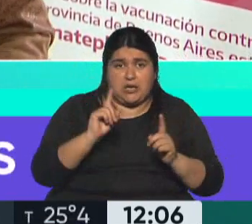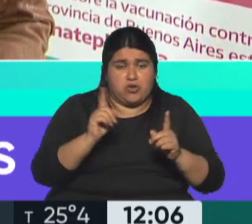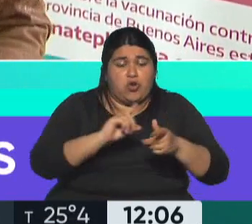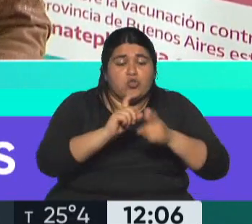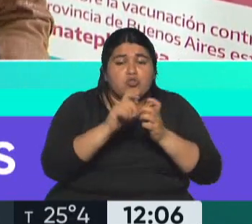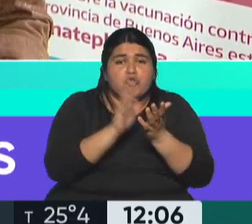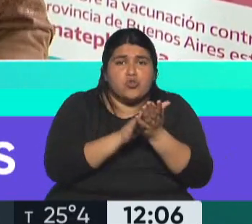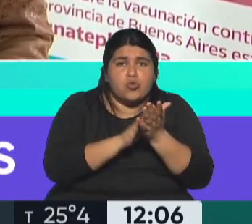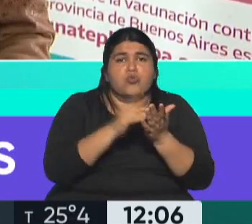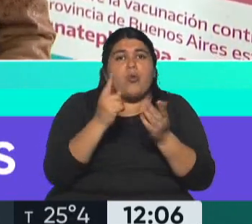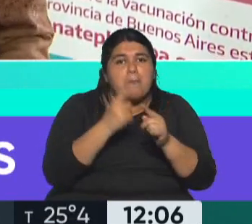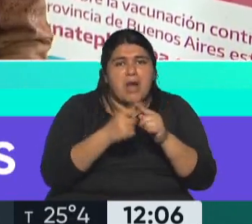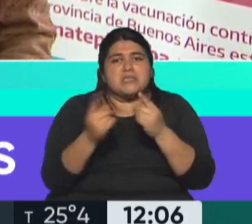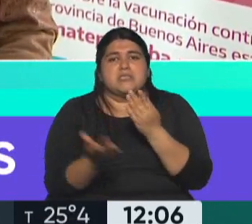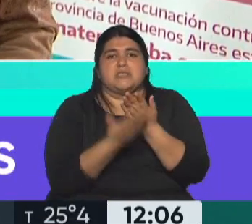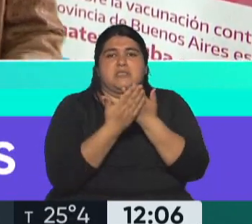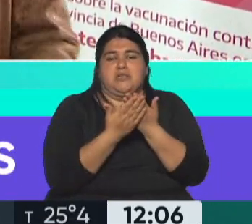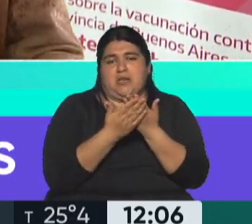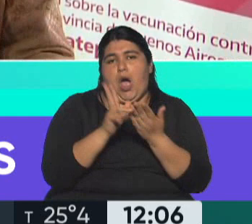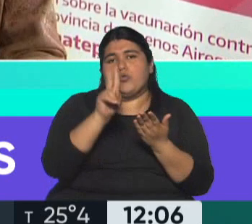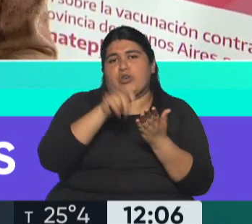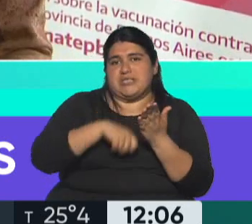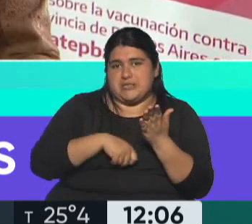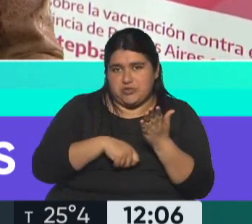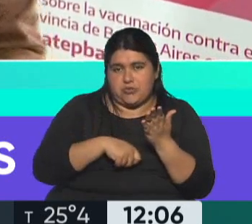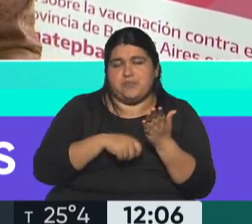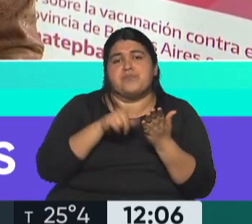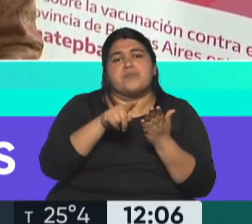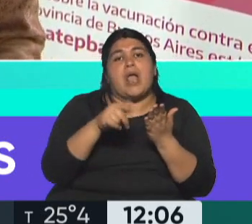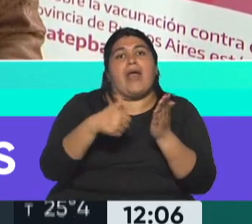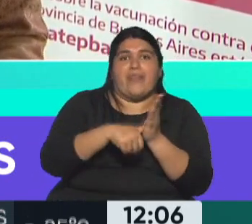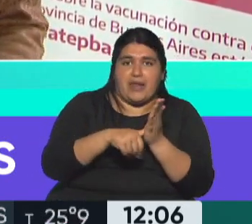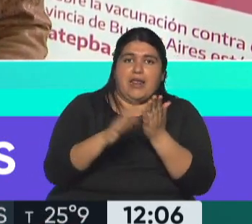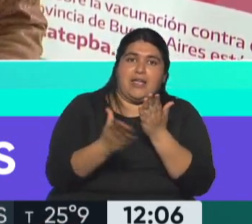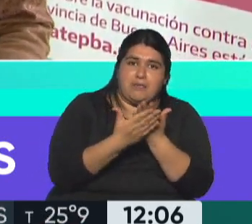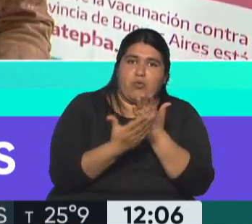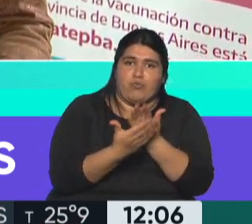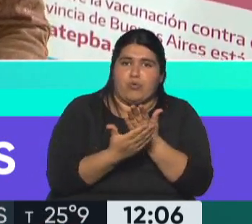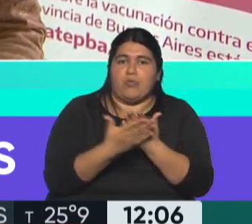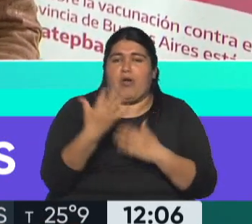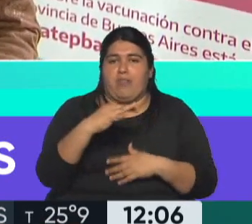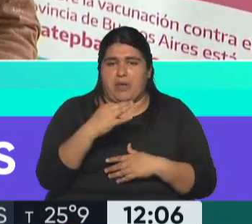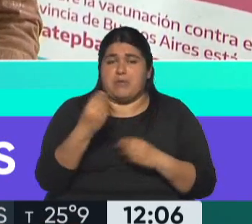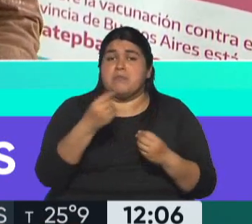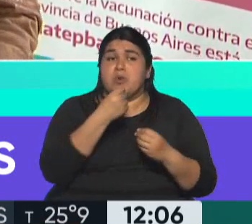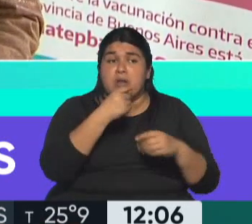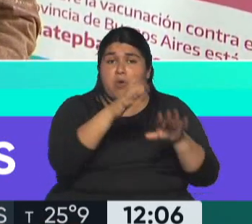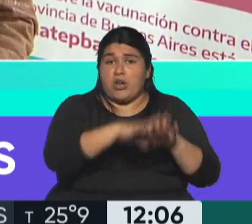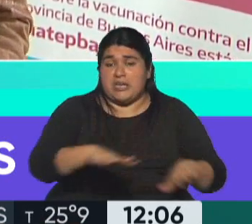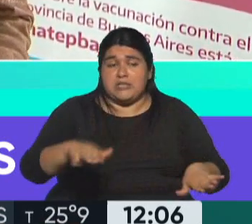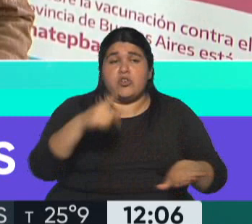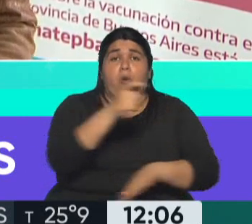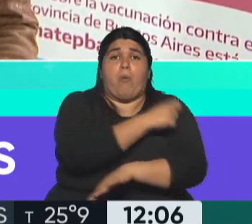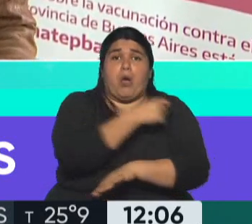sino la autorización de los padres y el DNI, por supuesto, esto tiene que coincidir. Bien. Pero ¿qué pasa con el chico que quizás viene a